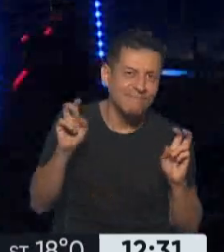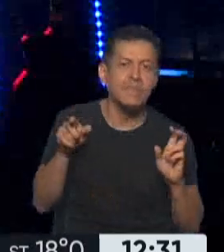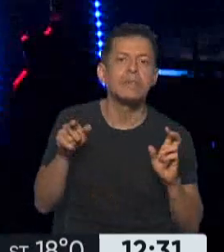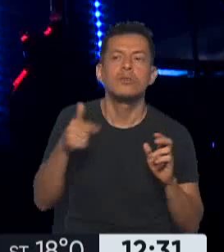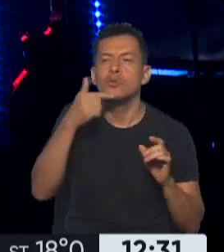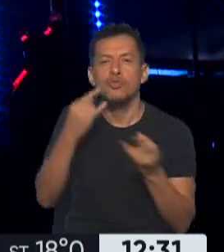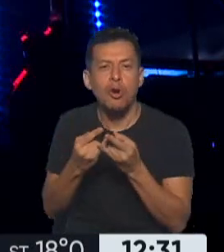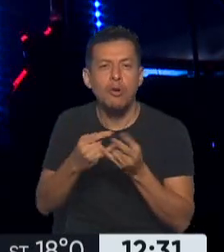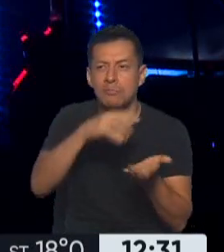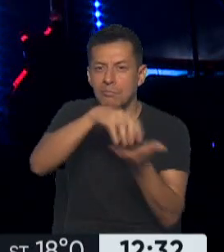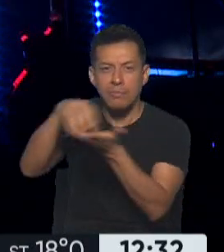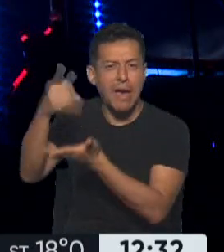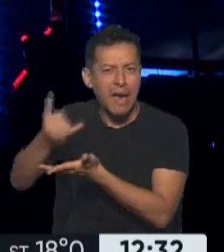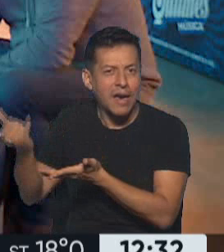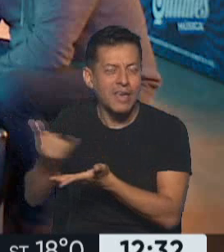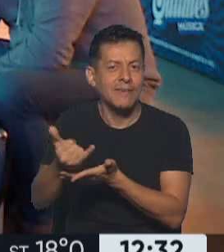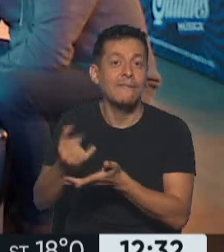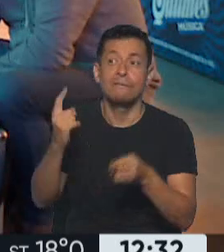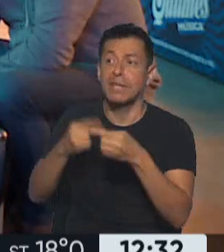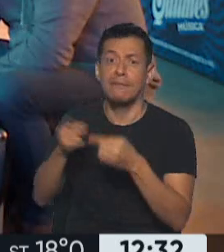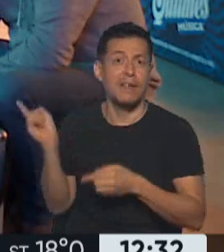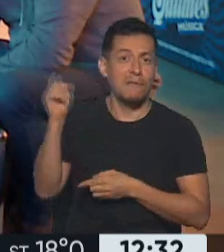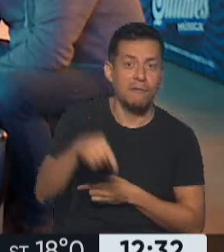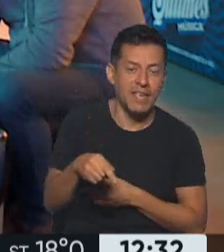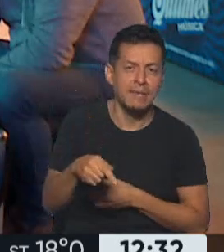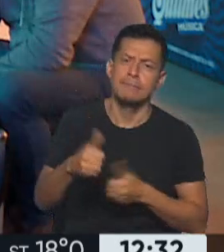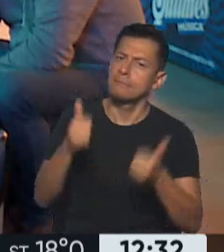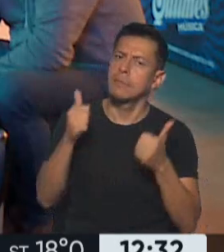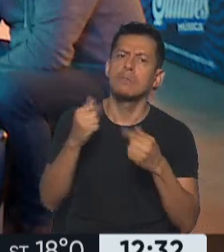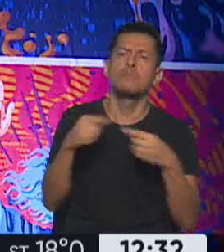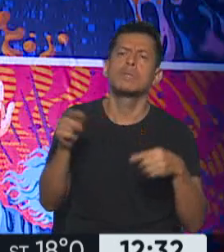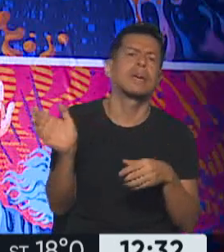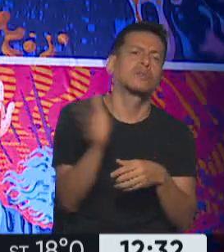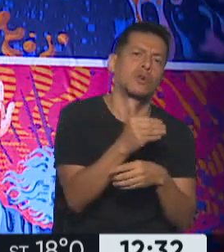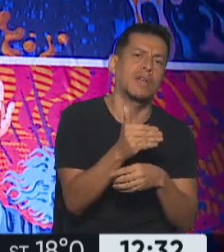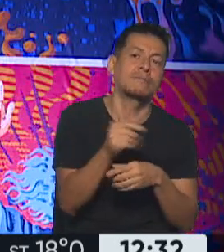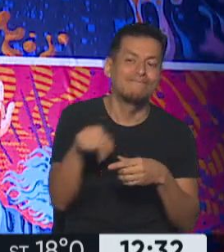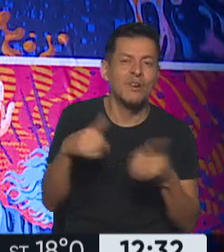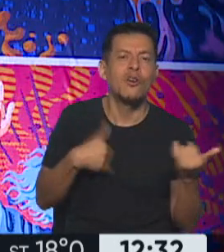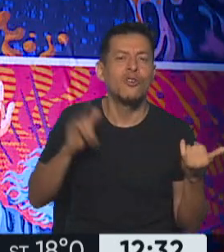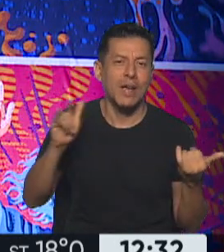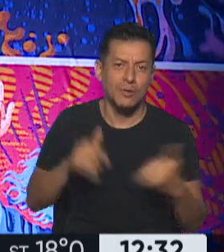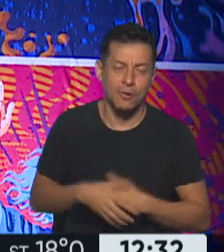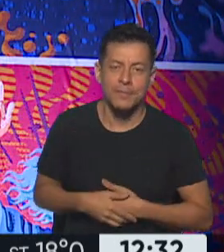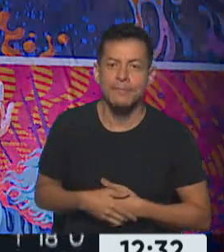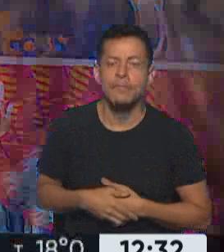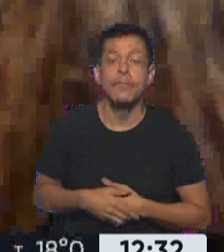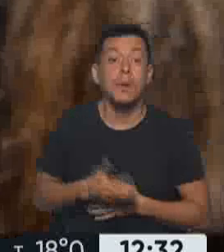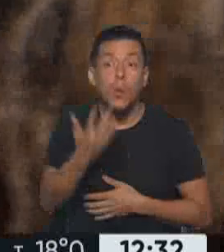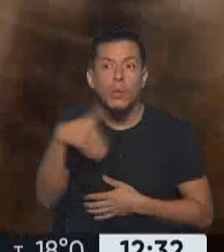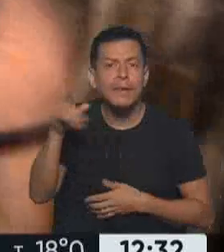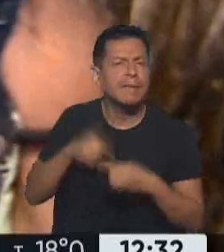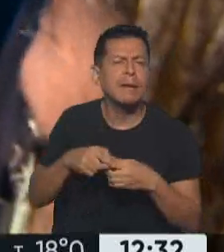shows, vuelven los festivales, así que bienvenido sea para la música en general y sobre todo para el rock and roll. Lo que más me gusta de los festivales